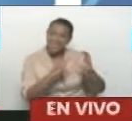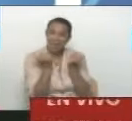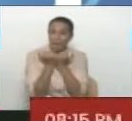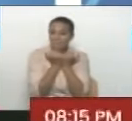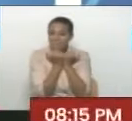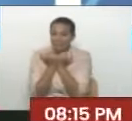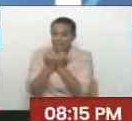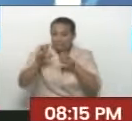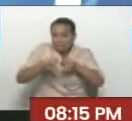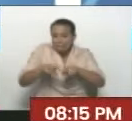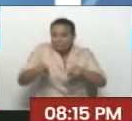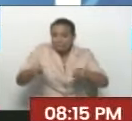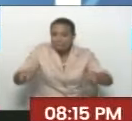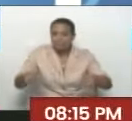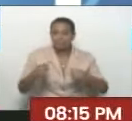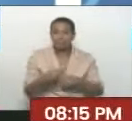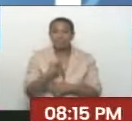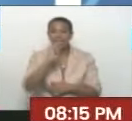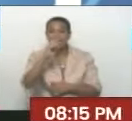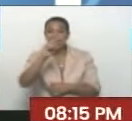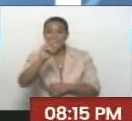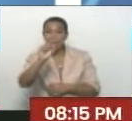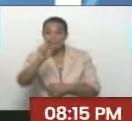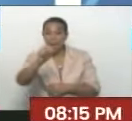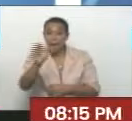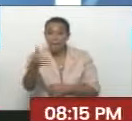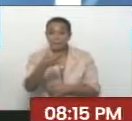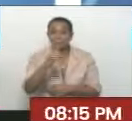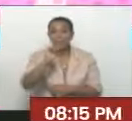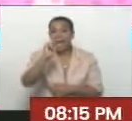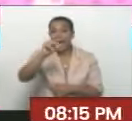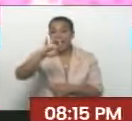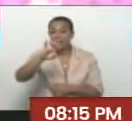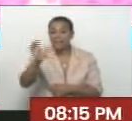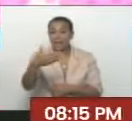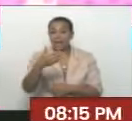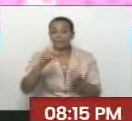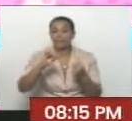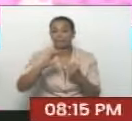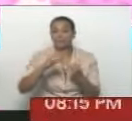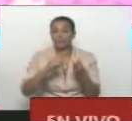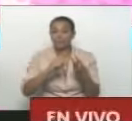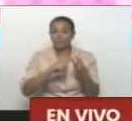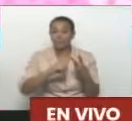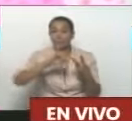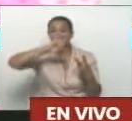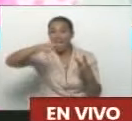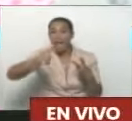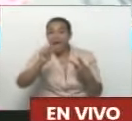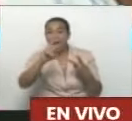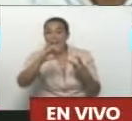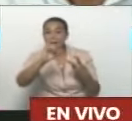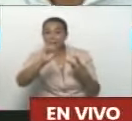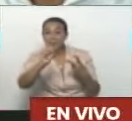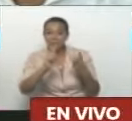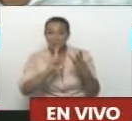ahí. Iván Pérez Rossi, Ana Cecilia Loyo, Javier